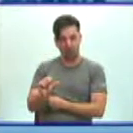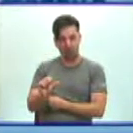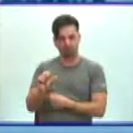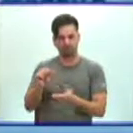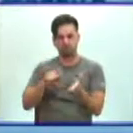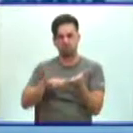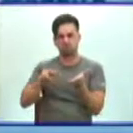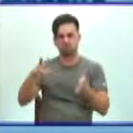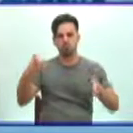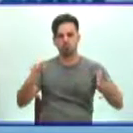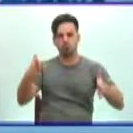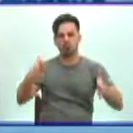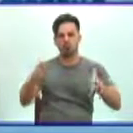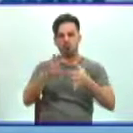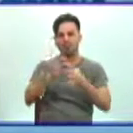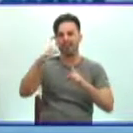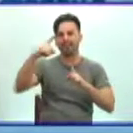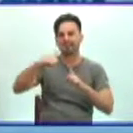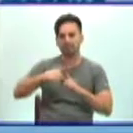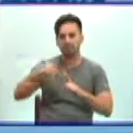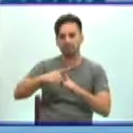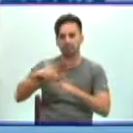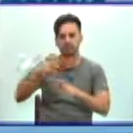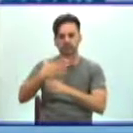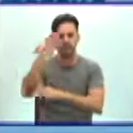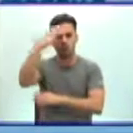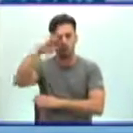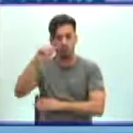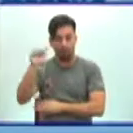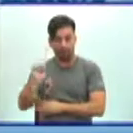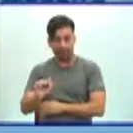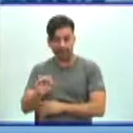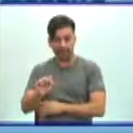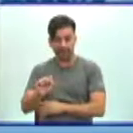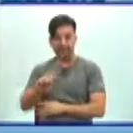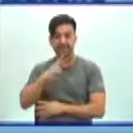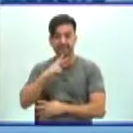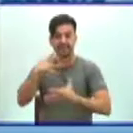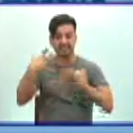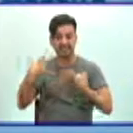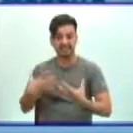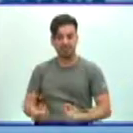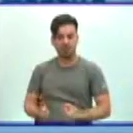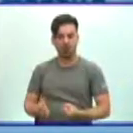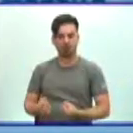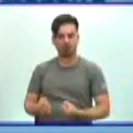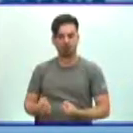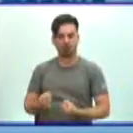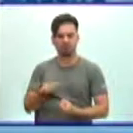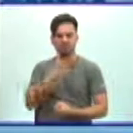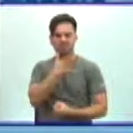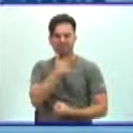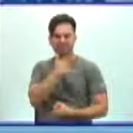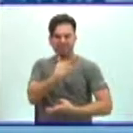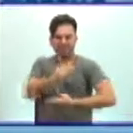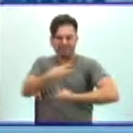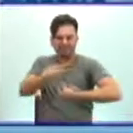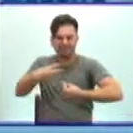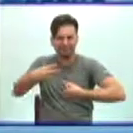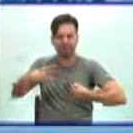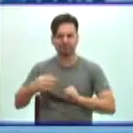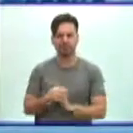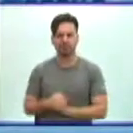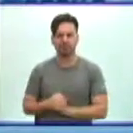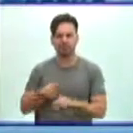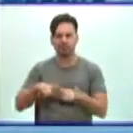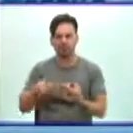Guantánamo y Santiago de Cuba, encontramos una de las zonas más secas de nuestro país, semidesérticas. Y es porque estos